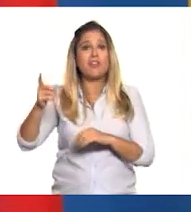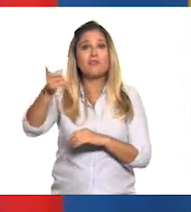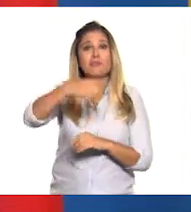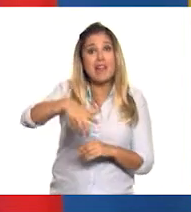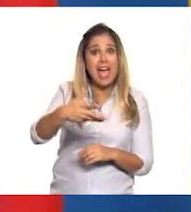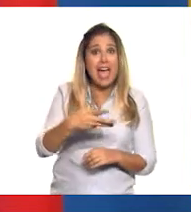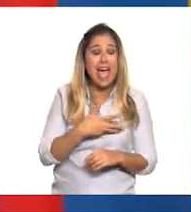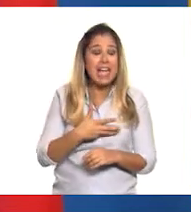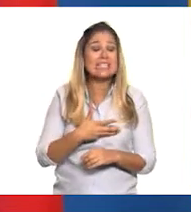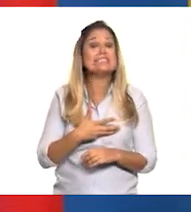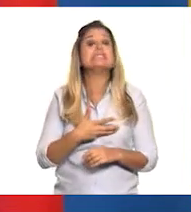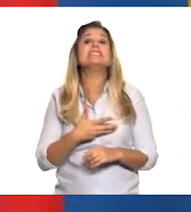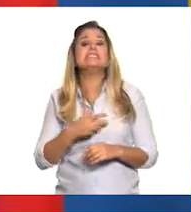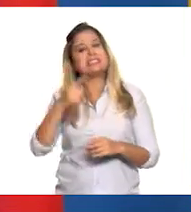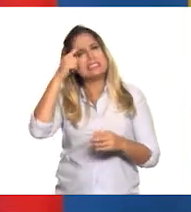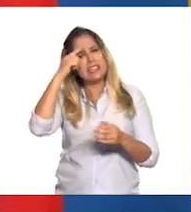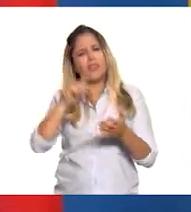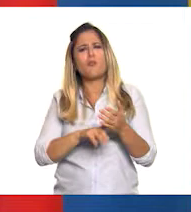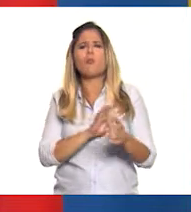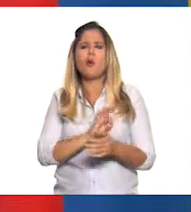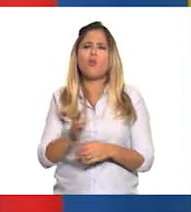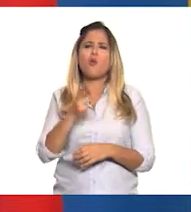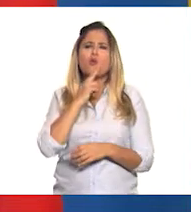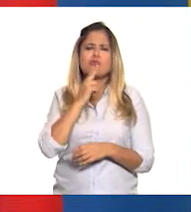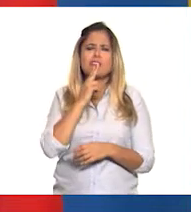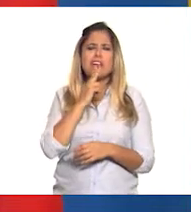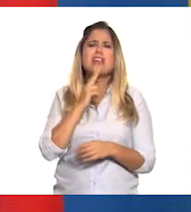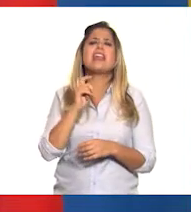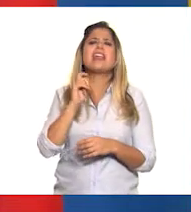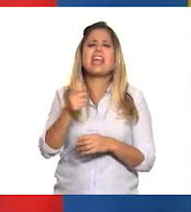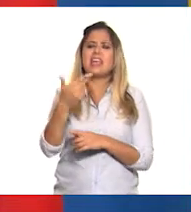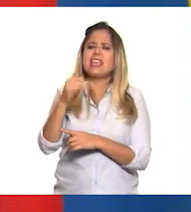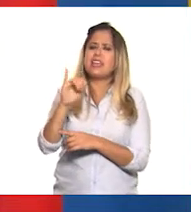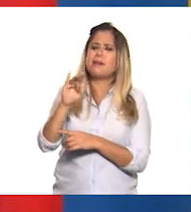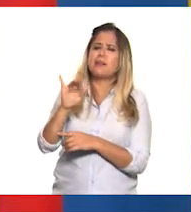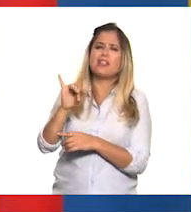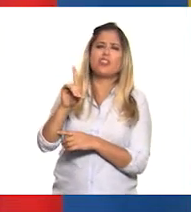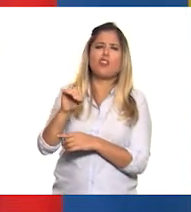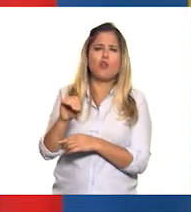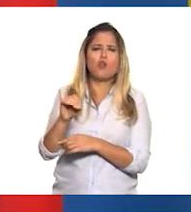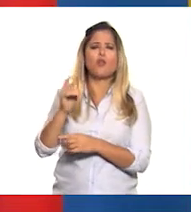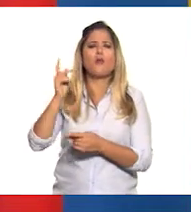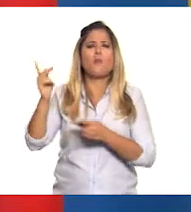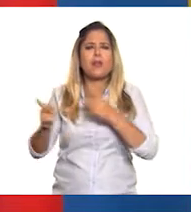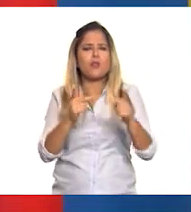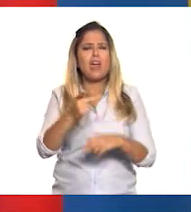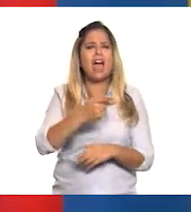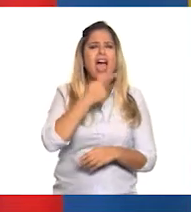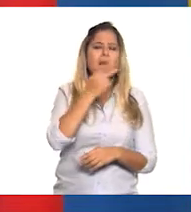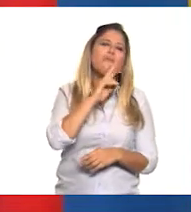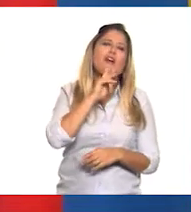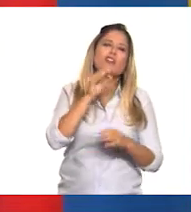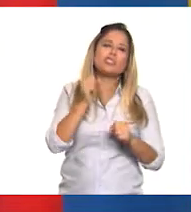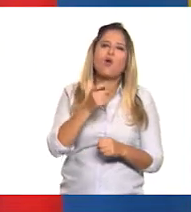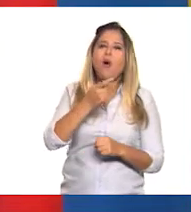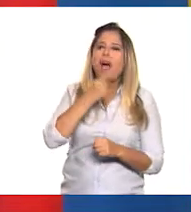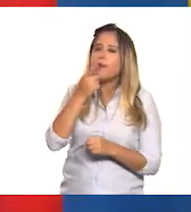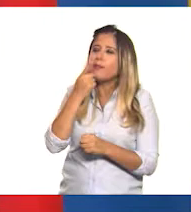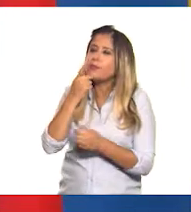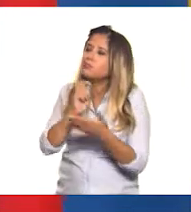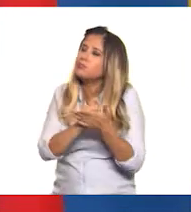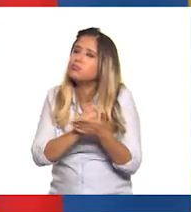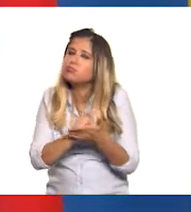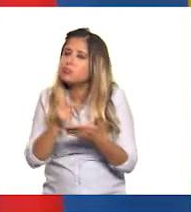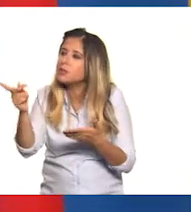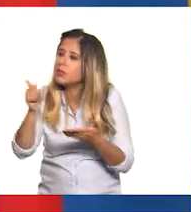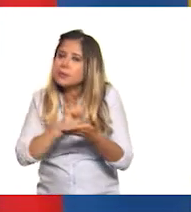teniendo, creo que pues podemos utilizar un modelo híbrido, es decir, encuestar de forma oral a las niñas y niños que tengamos cerca y